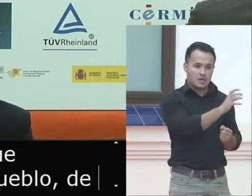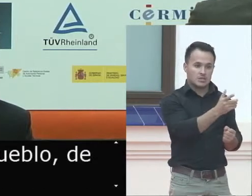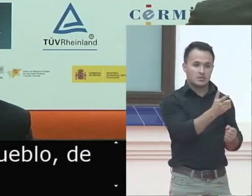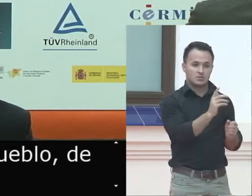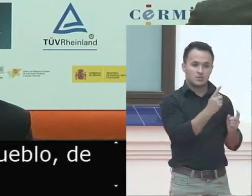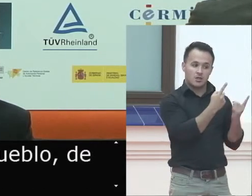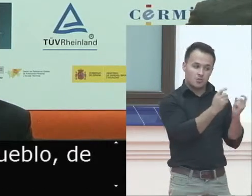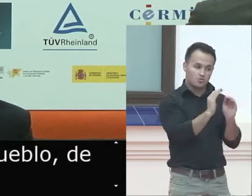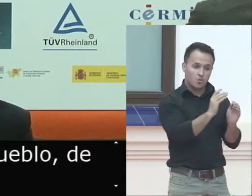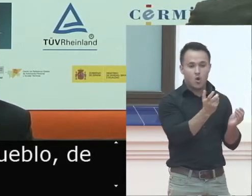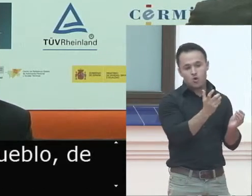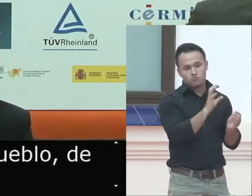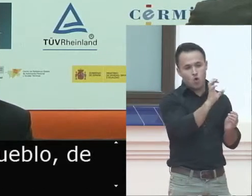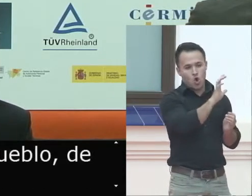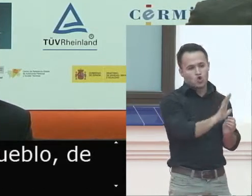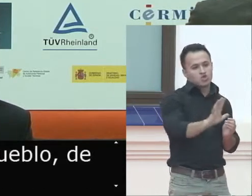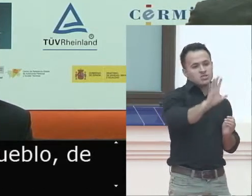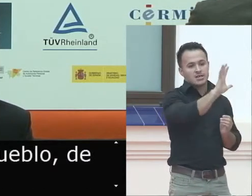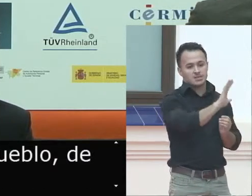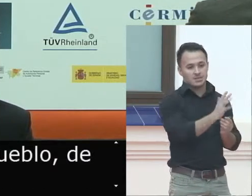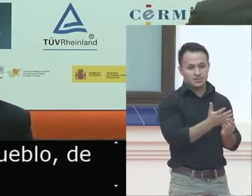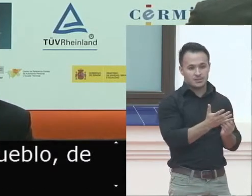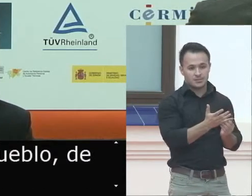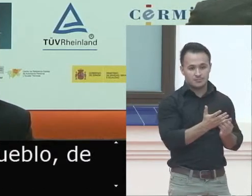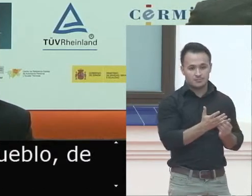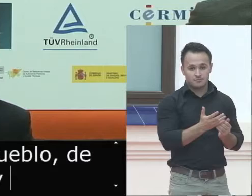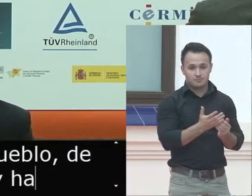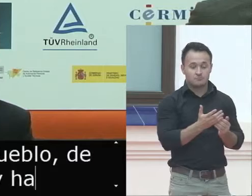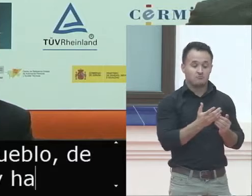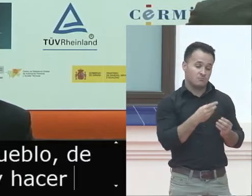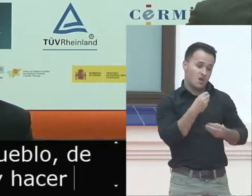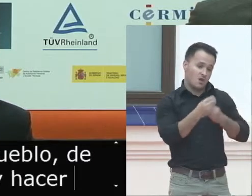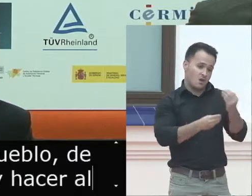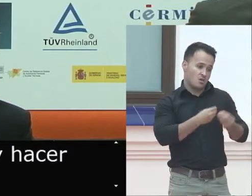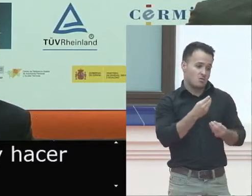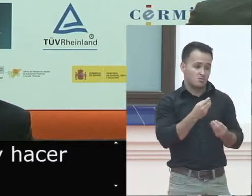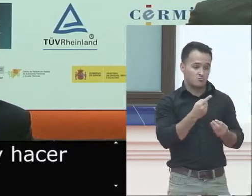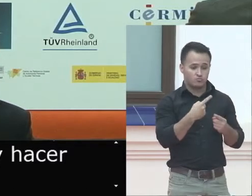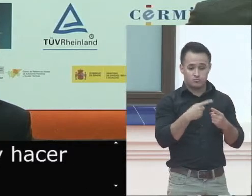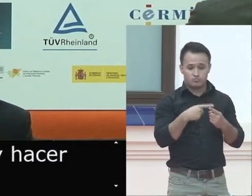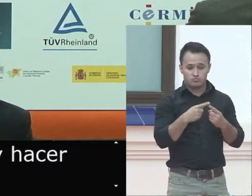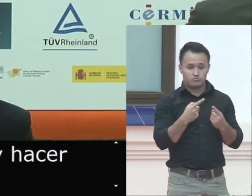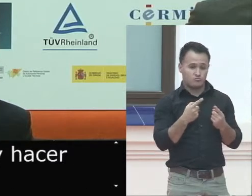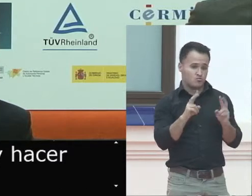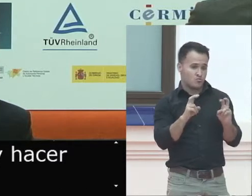de nuestro continente, y hacer algo nuevo, algo diferente.